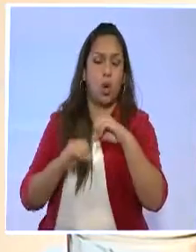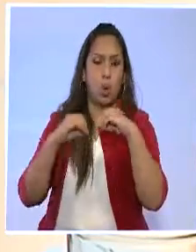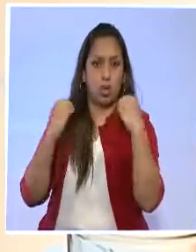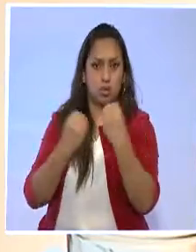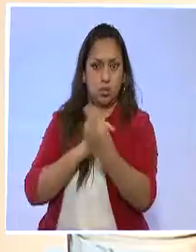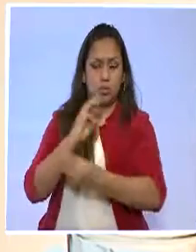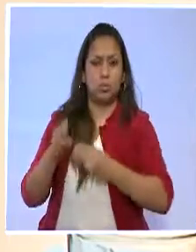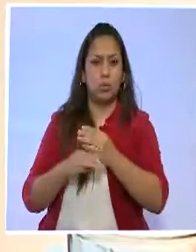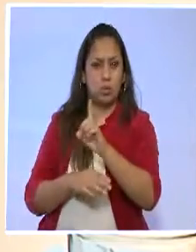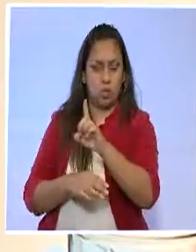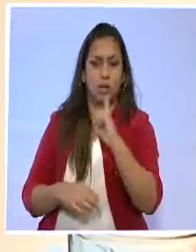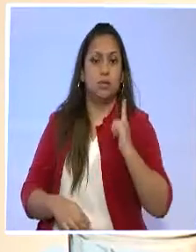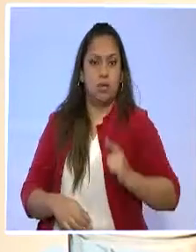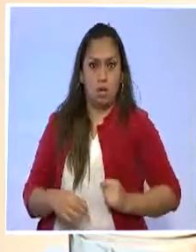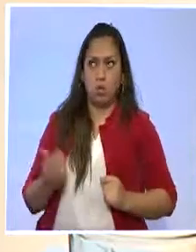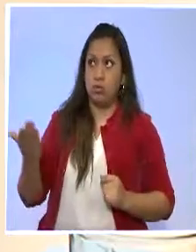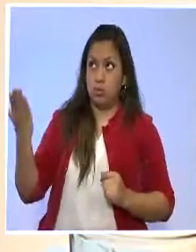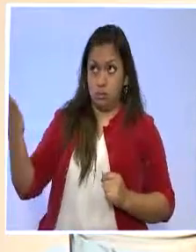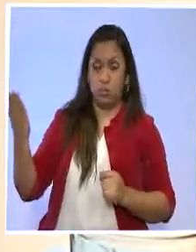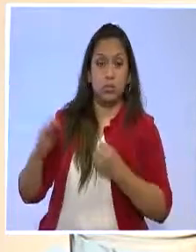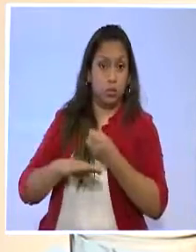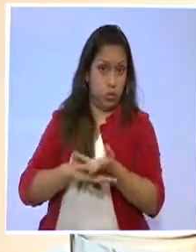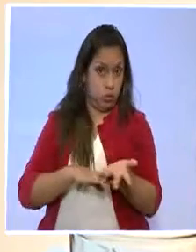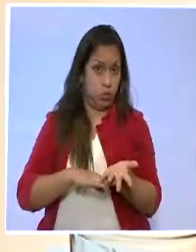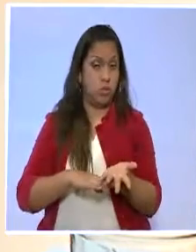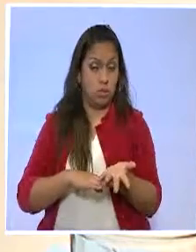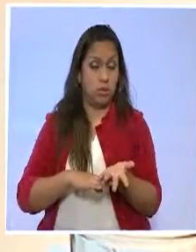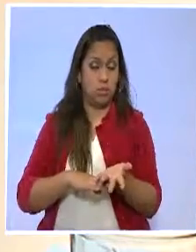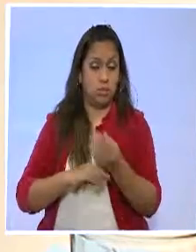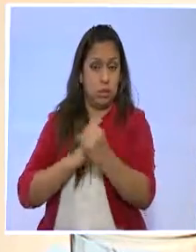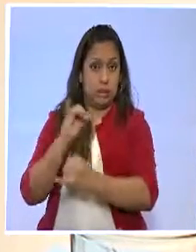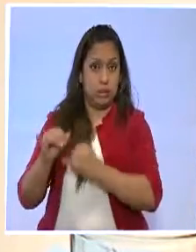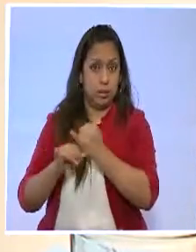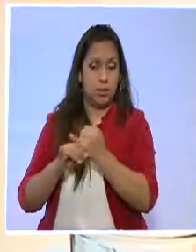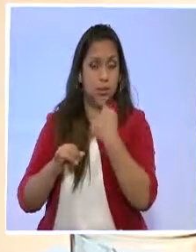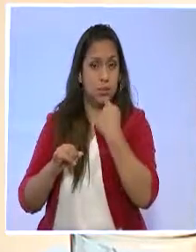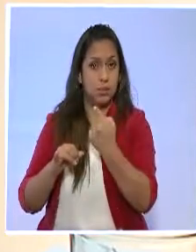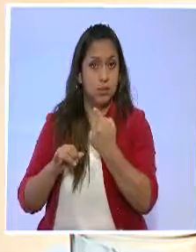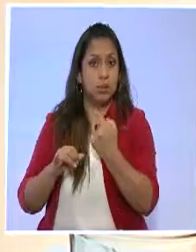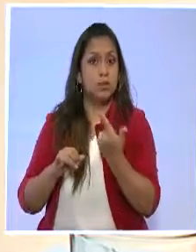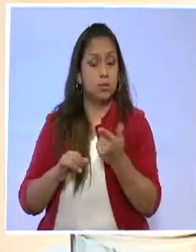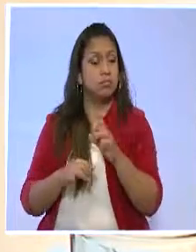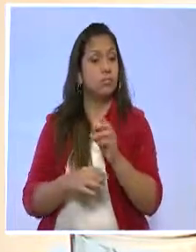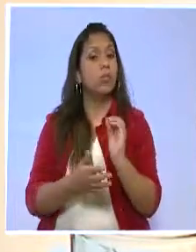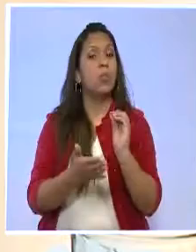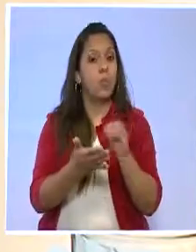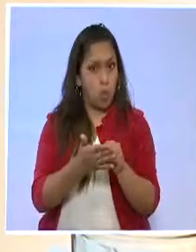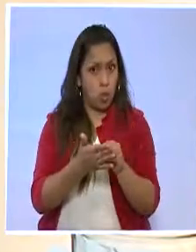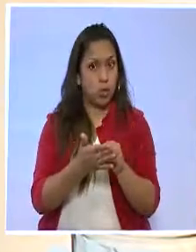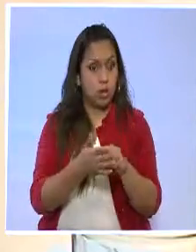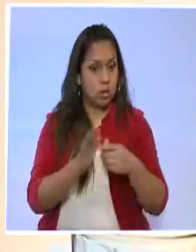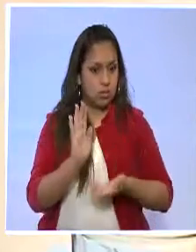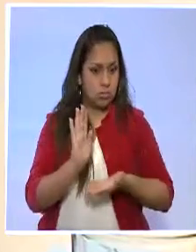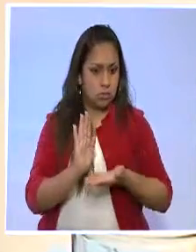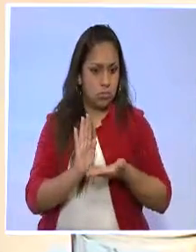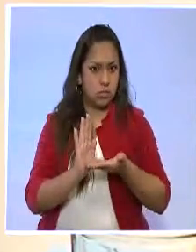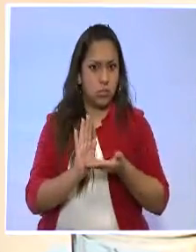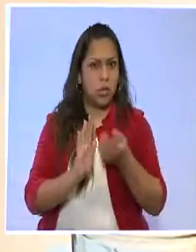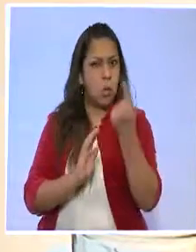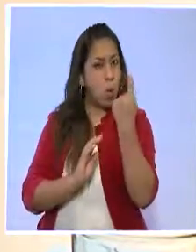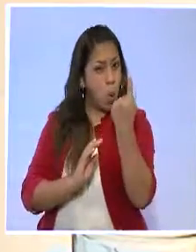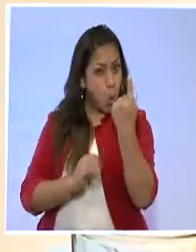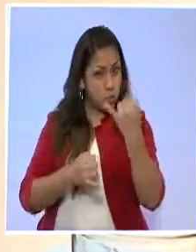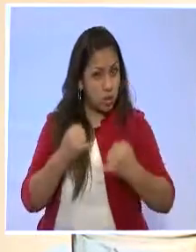acogido la recomendación de la organización mundial de salud para garantizar o establecer que esta subida no sea de un centavo